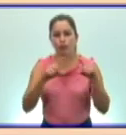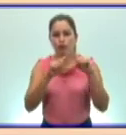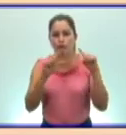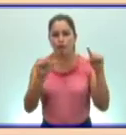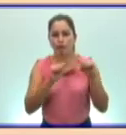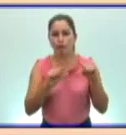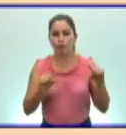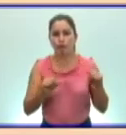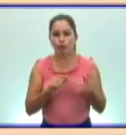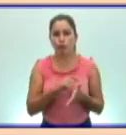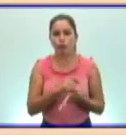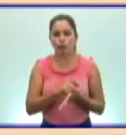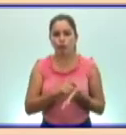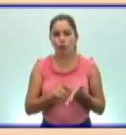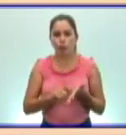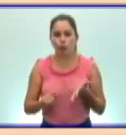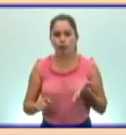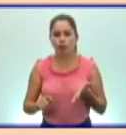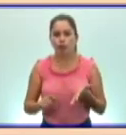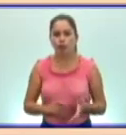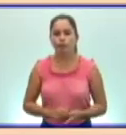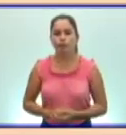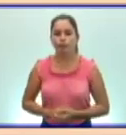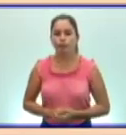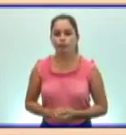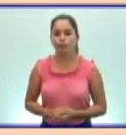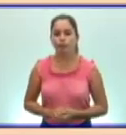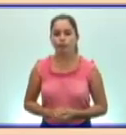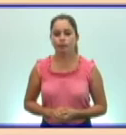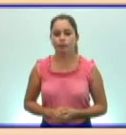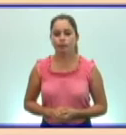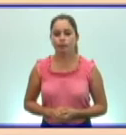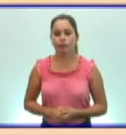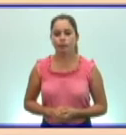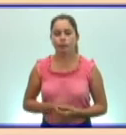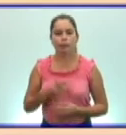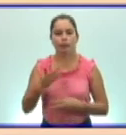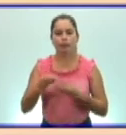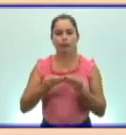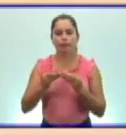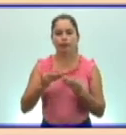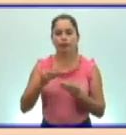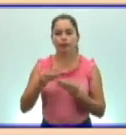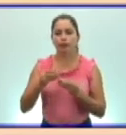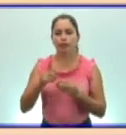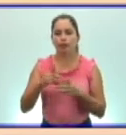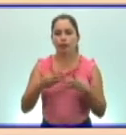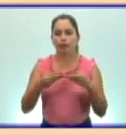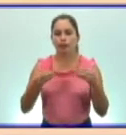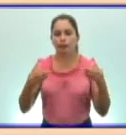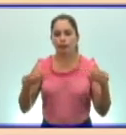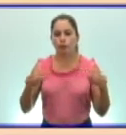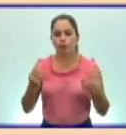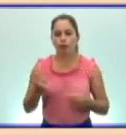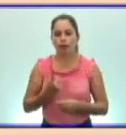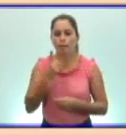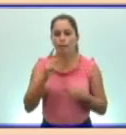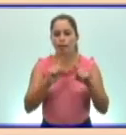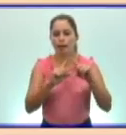pueden ir tomando. Esto es muy rápido. Pues bien, despejando la cantidad de sustancia en la primera